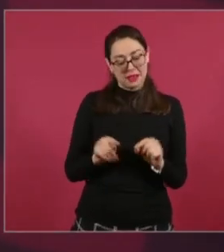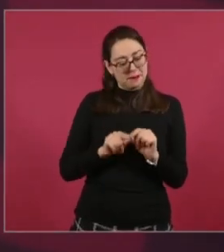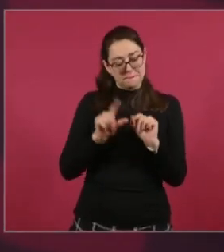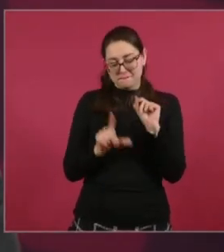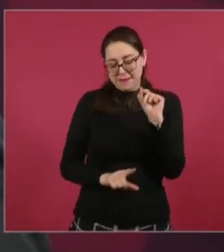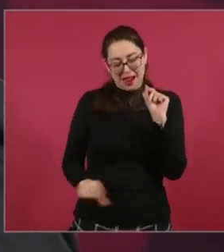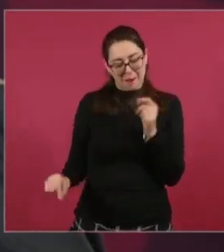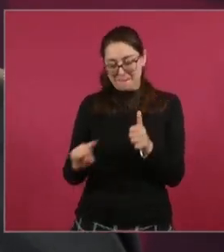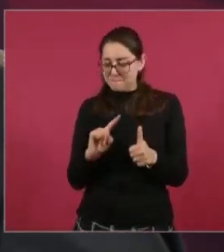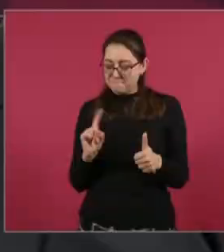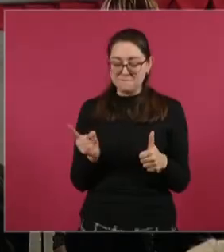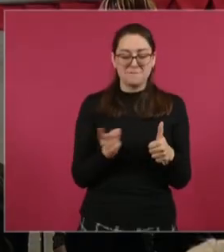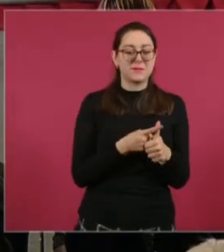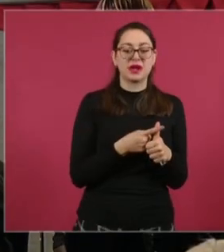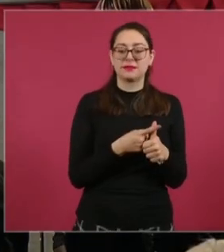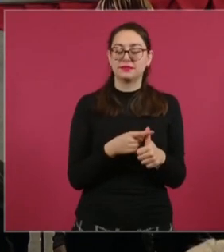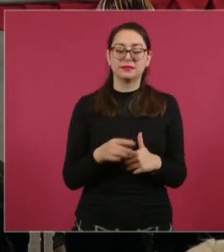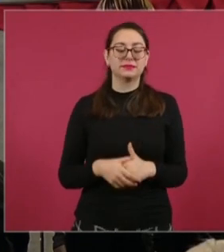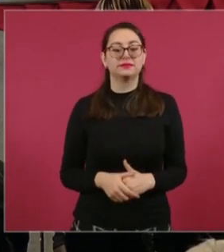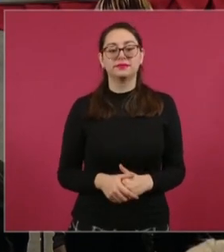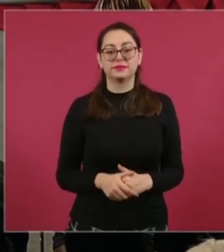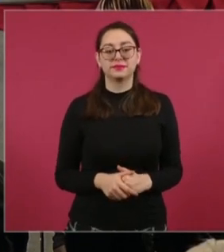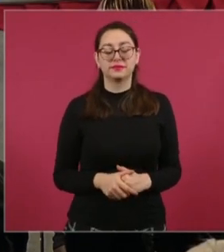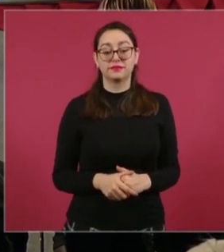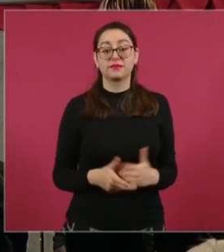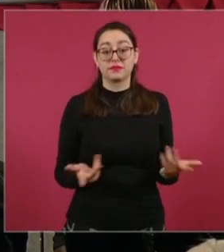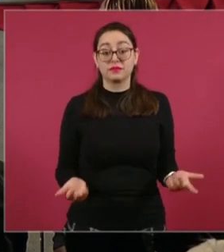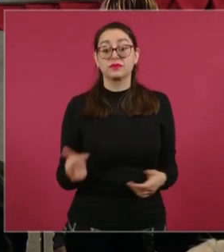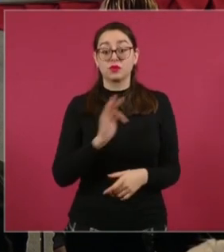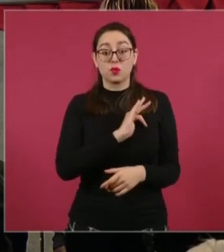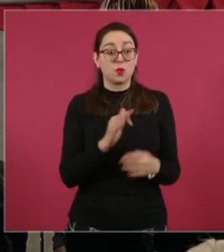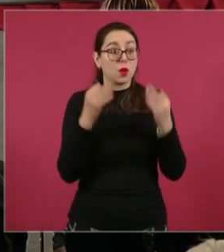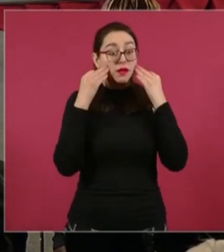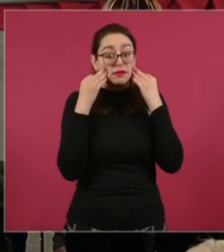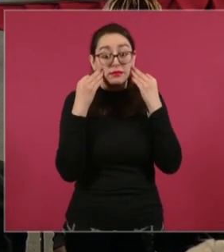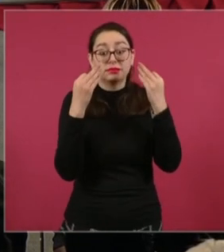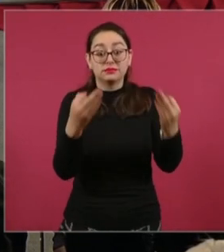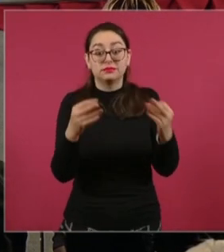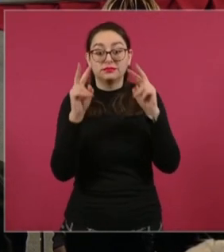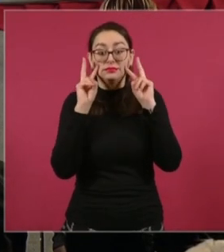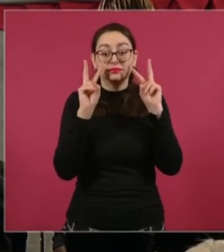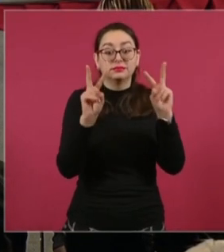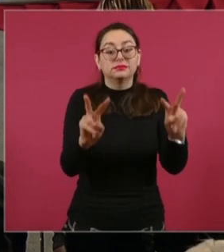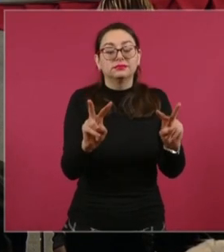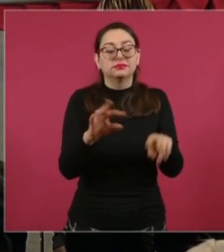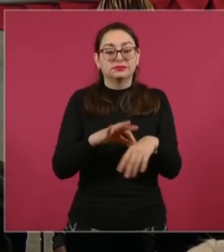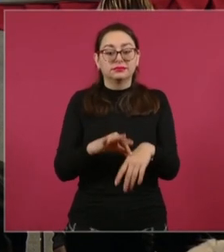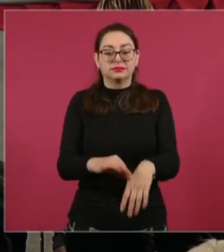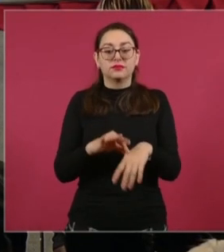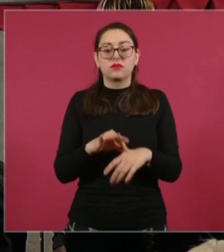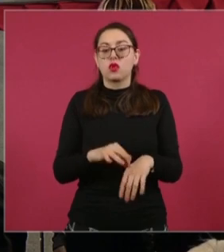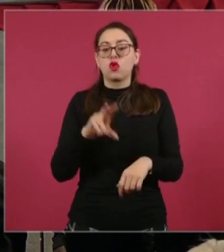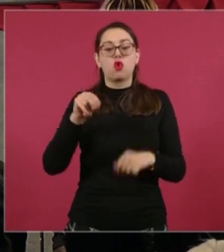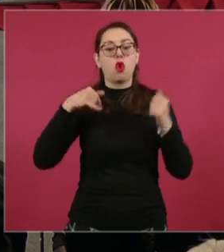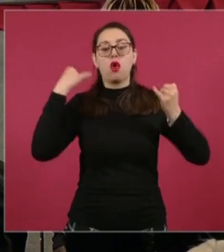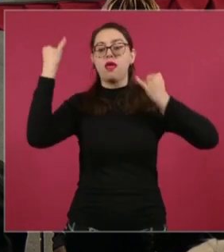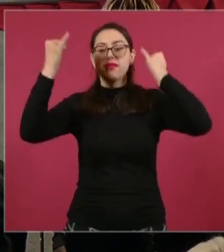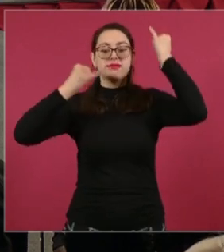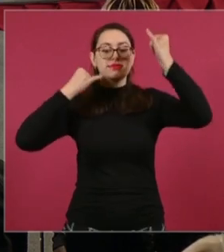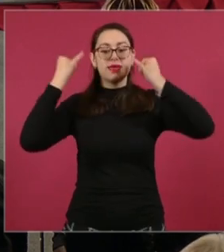algo tangible, no es una cuestión abstracta,